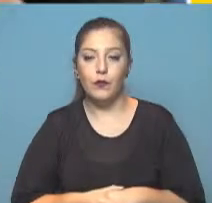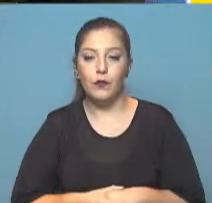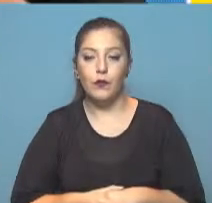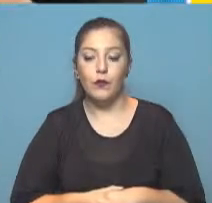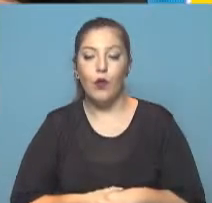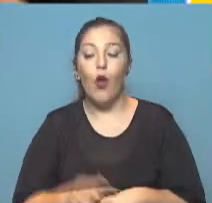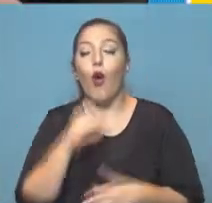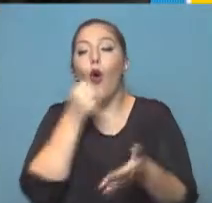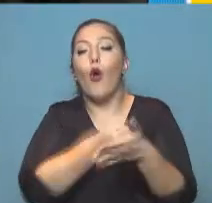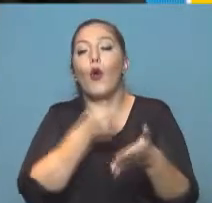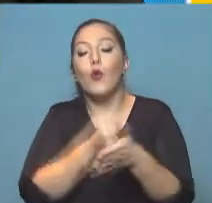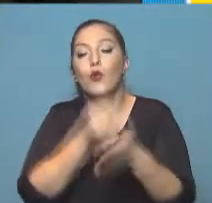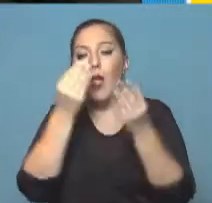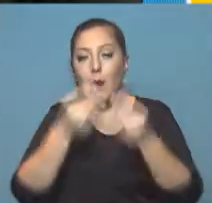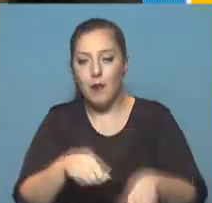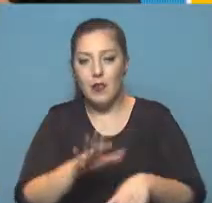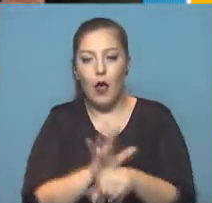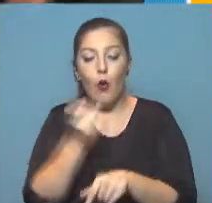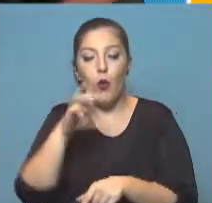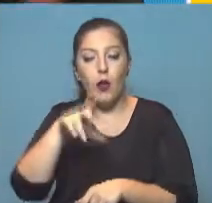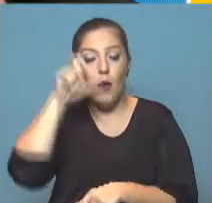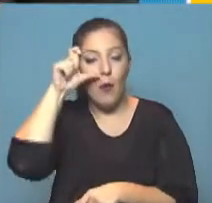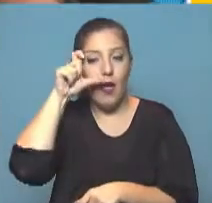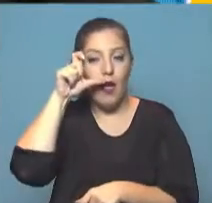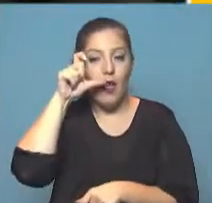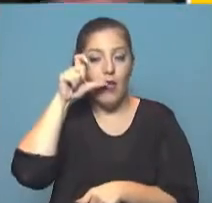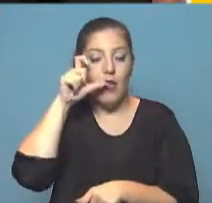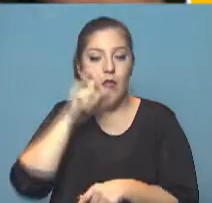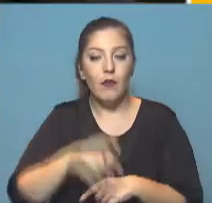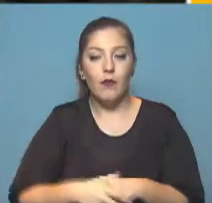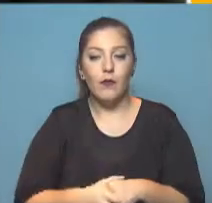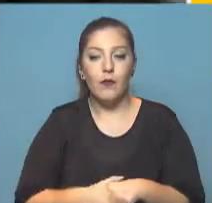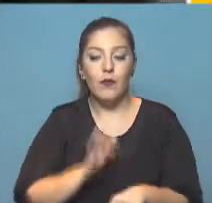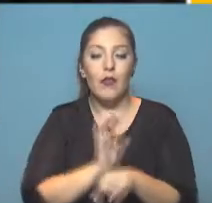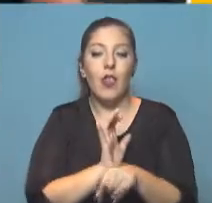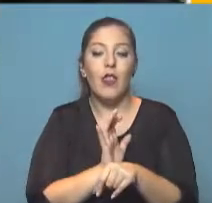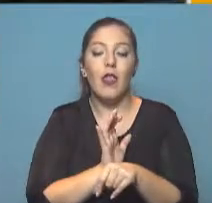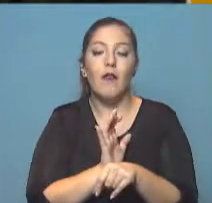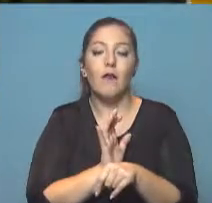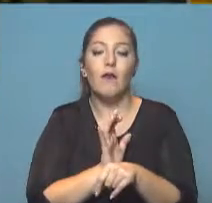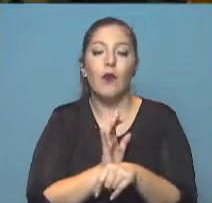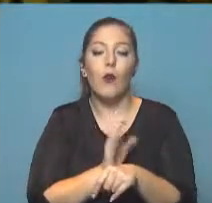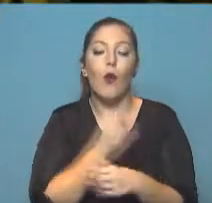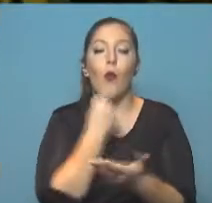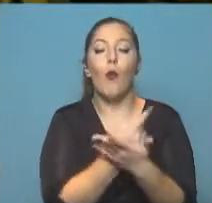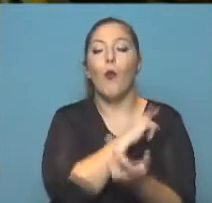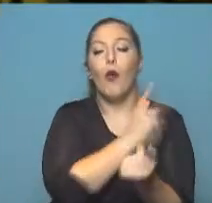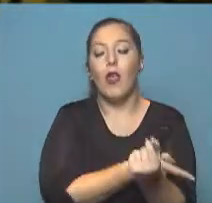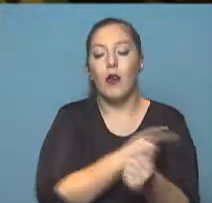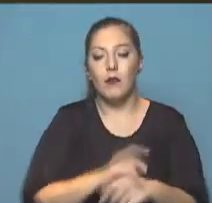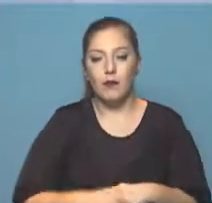o lucha que empieza a dar Álvaro Uribe desde un lugar supuestamente de poder como el que le dejó el